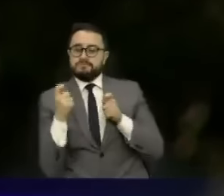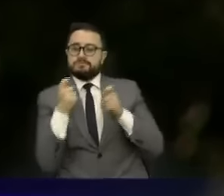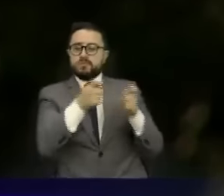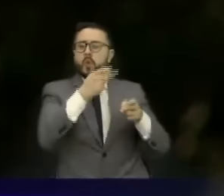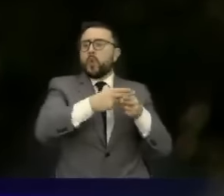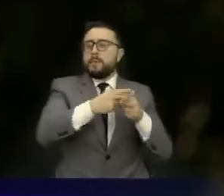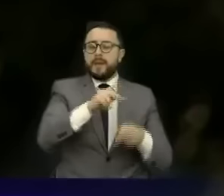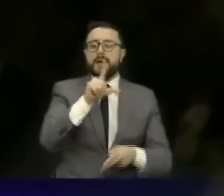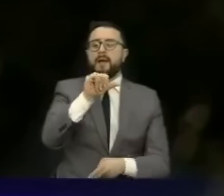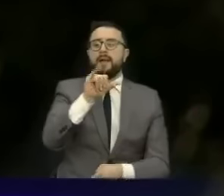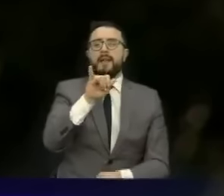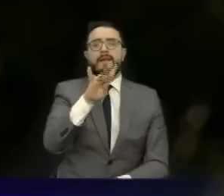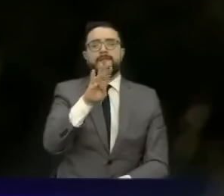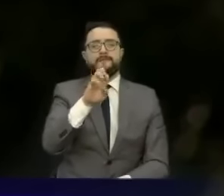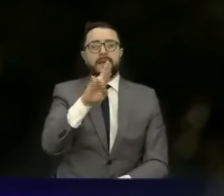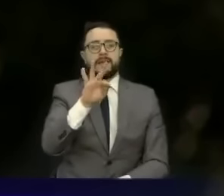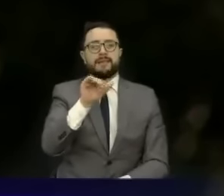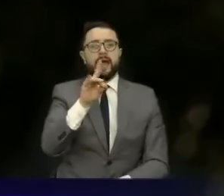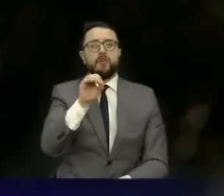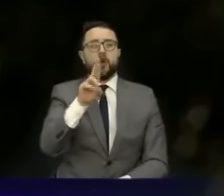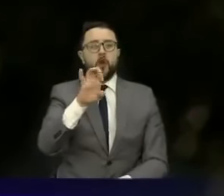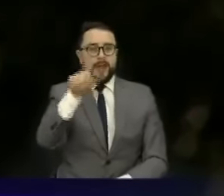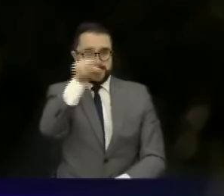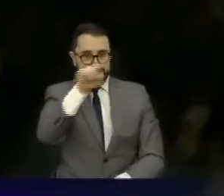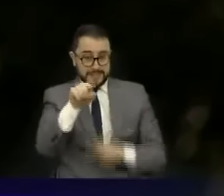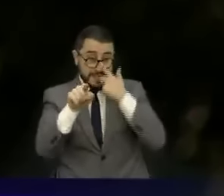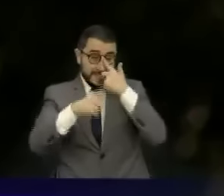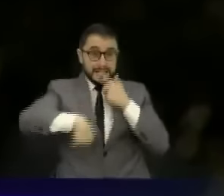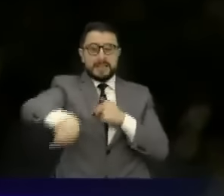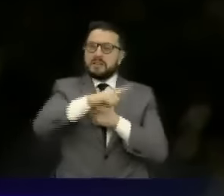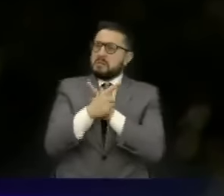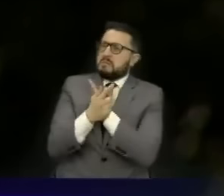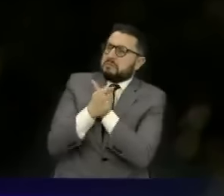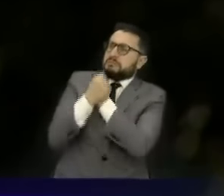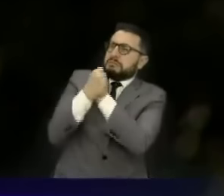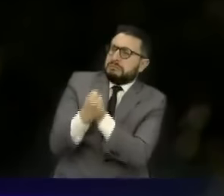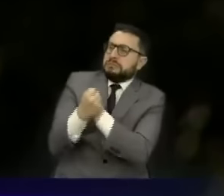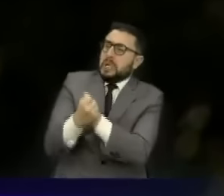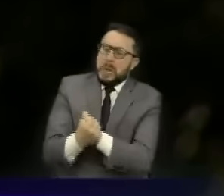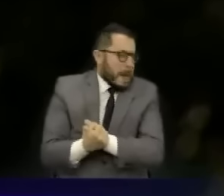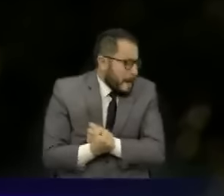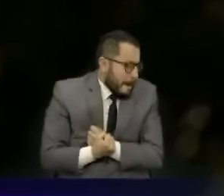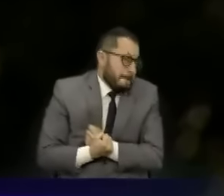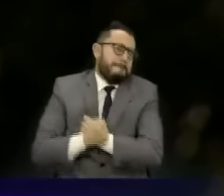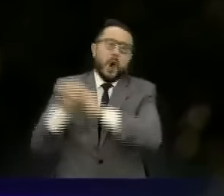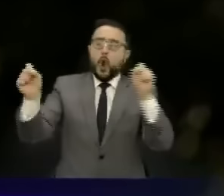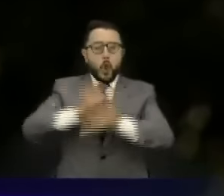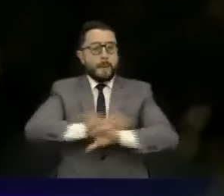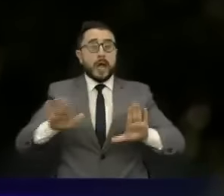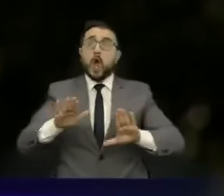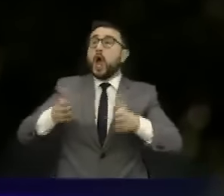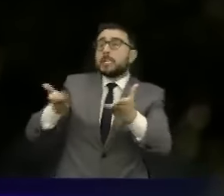libertadores. Nos liberábamos para dejar de ser esclavos, para dejar de ser siervos, para